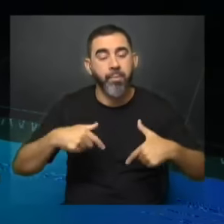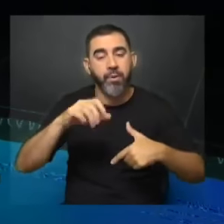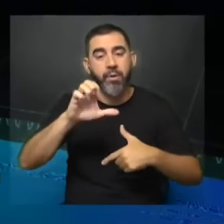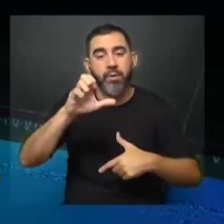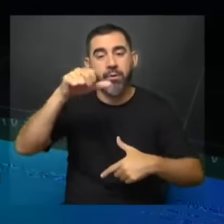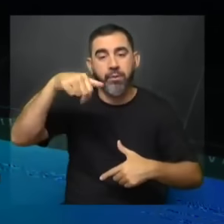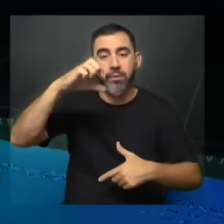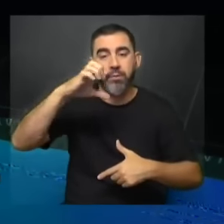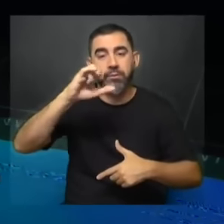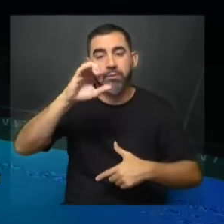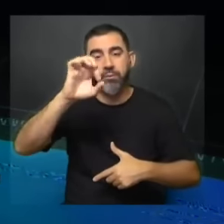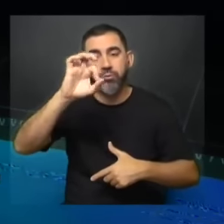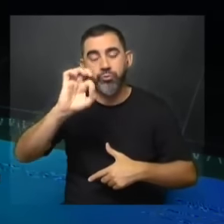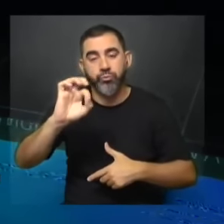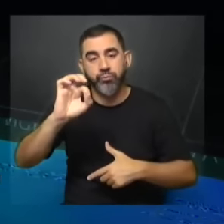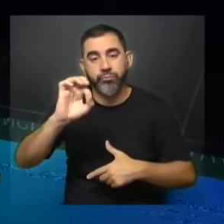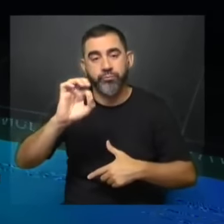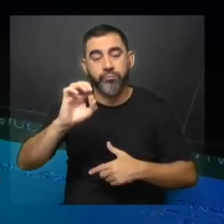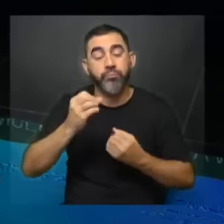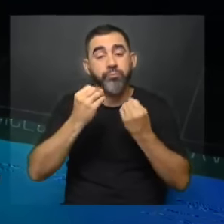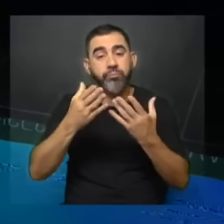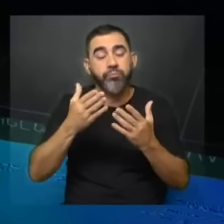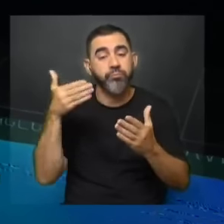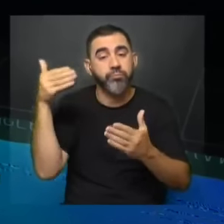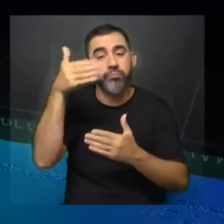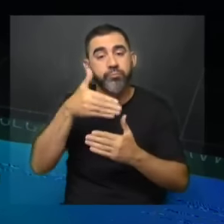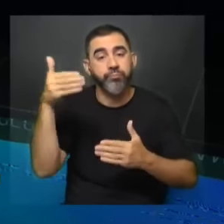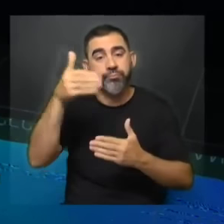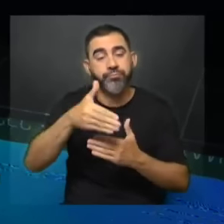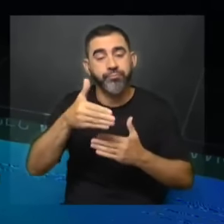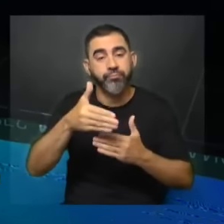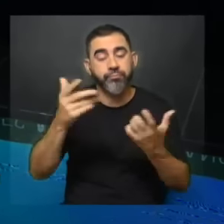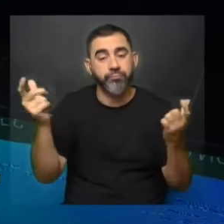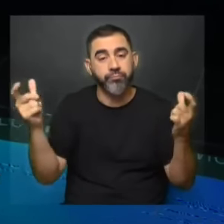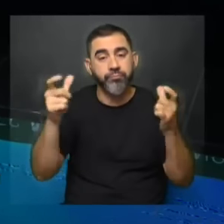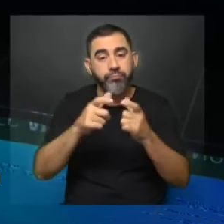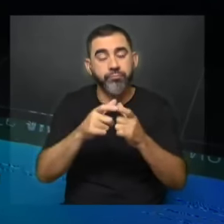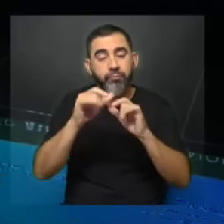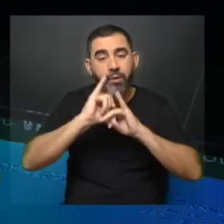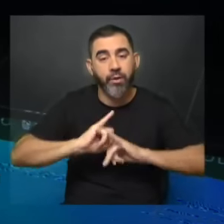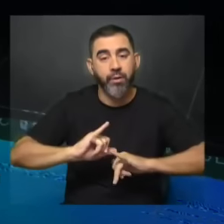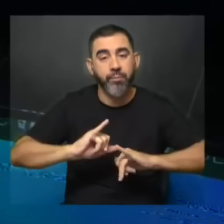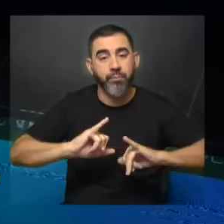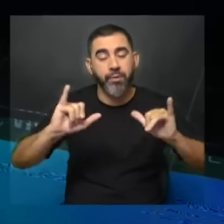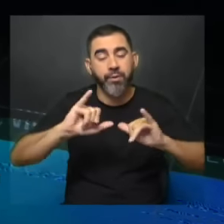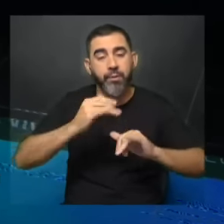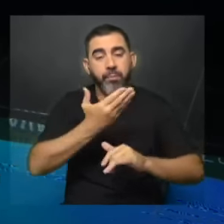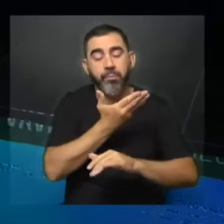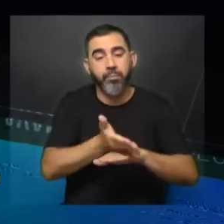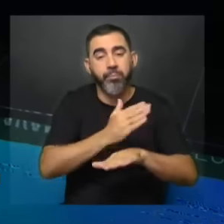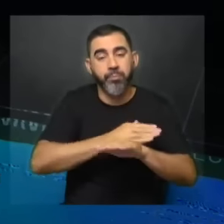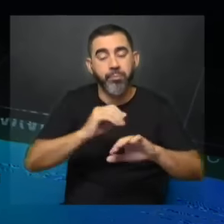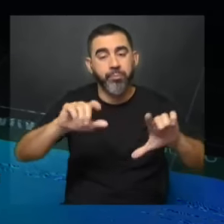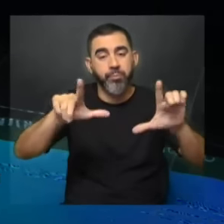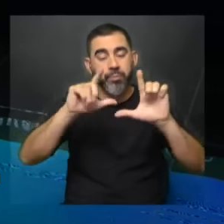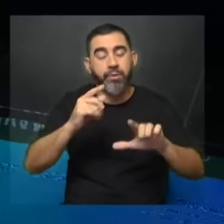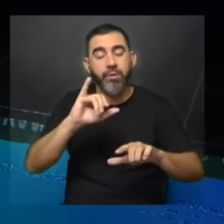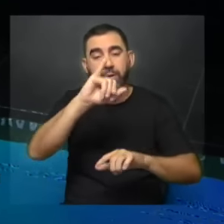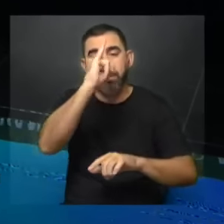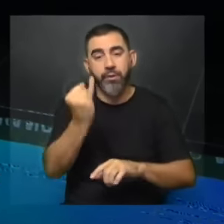Argentina Carlos Enciso debido a su participación en una reunión de la campaña del precandidato nacionalista